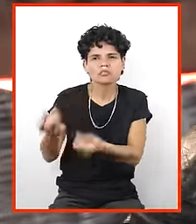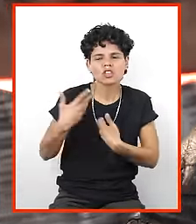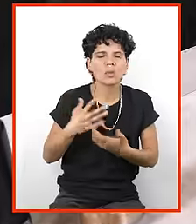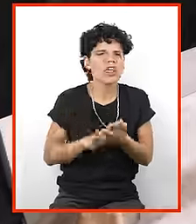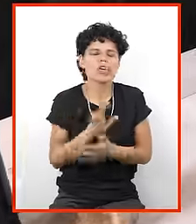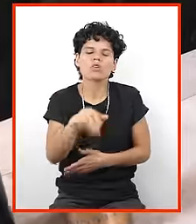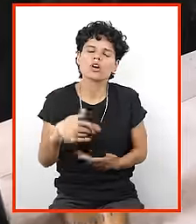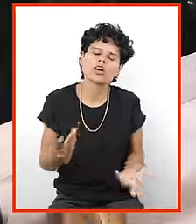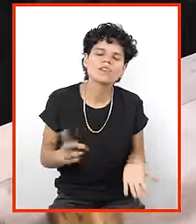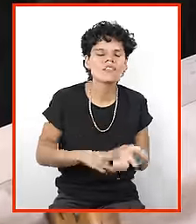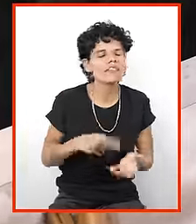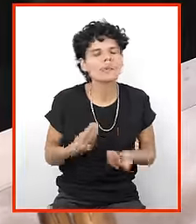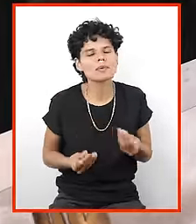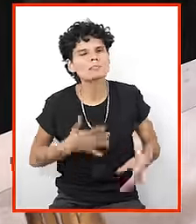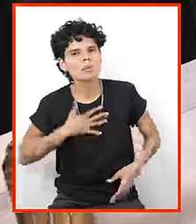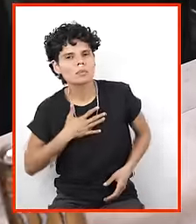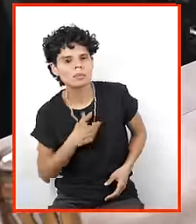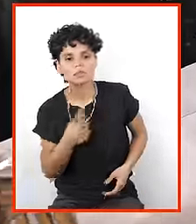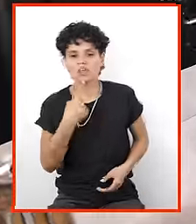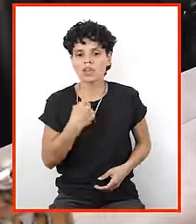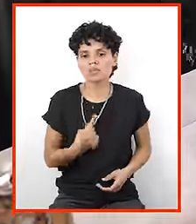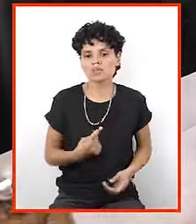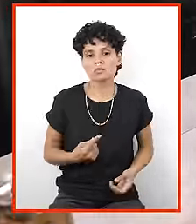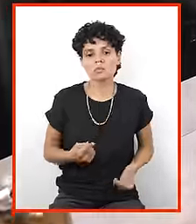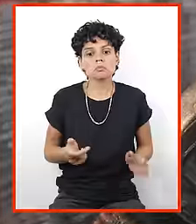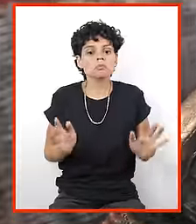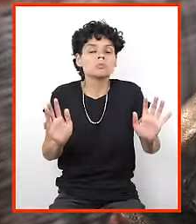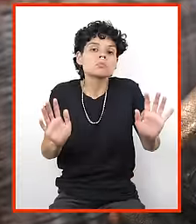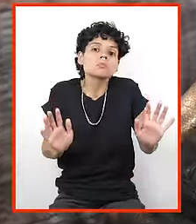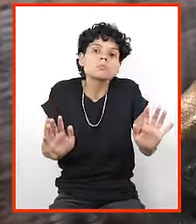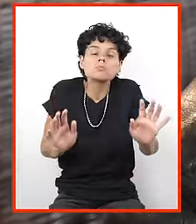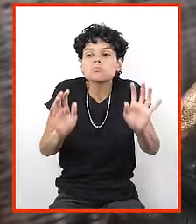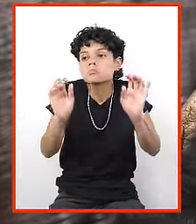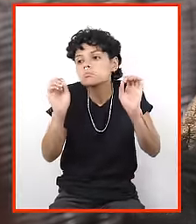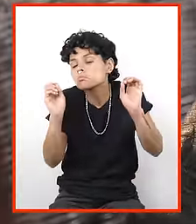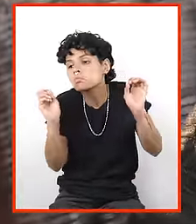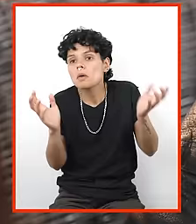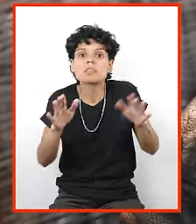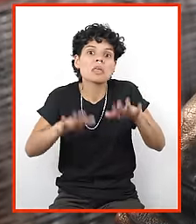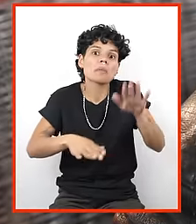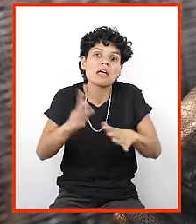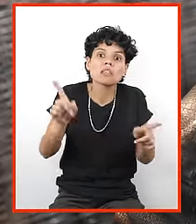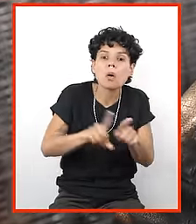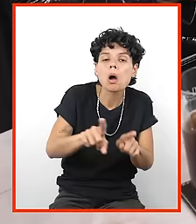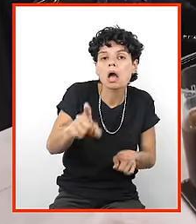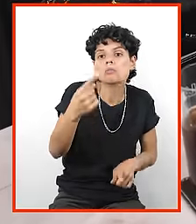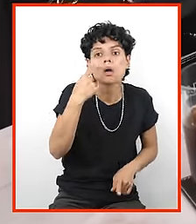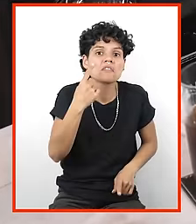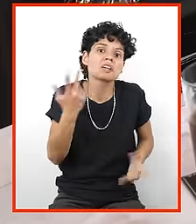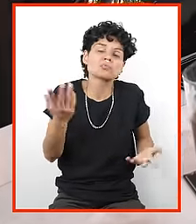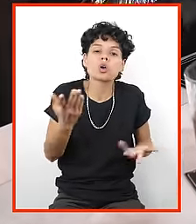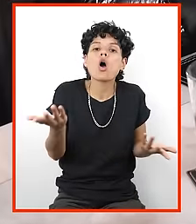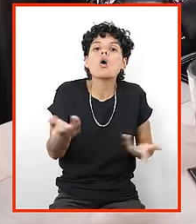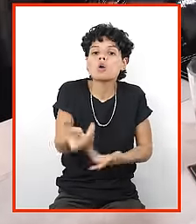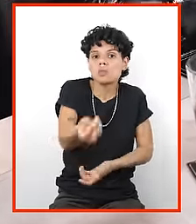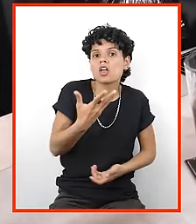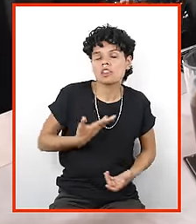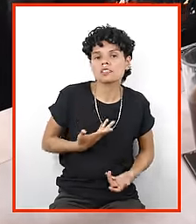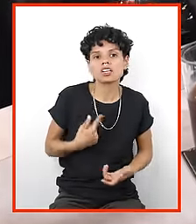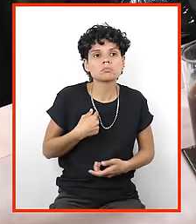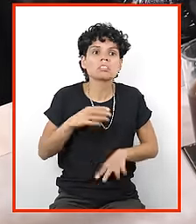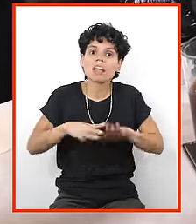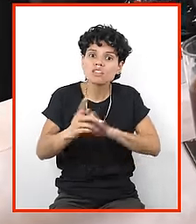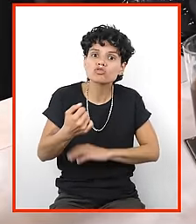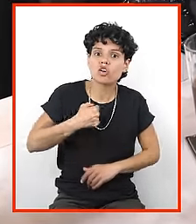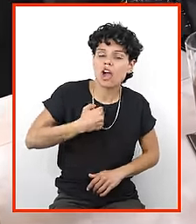decís, oye, Denis, me pasó esta hueá, yo voy a decir, puta, depende cómo me lo digáis. Claro. Lo más probable es que yo sé que